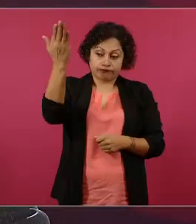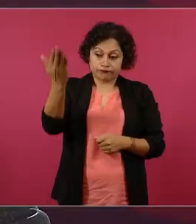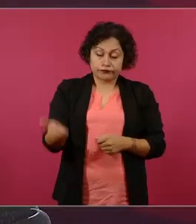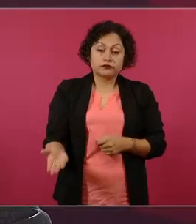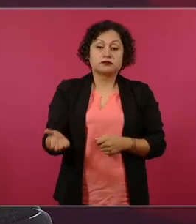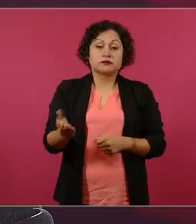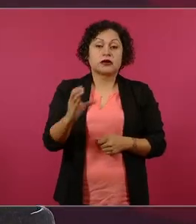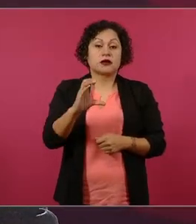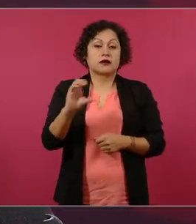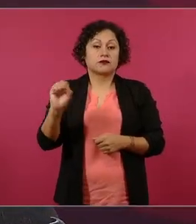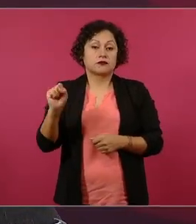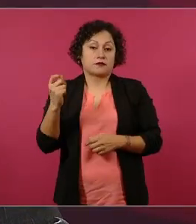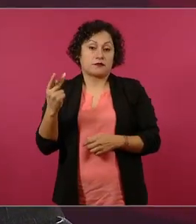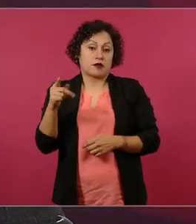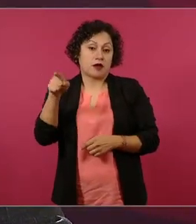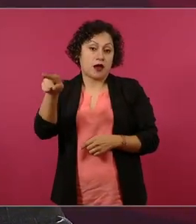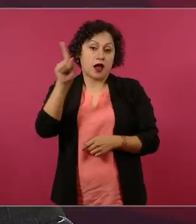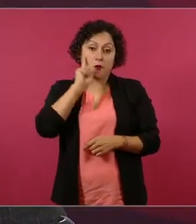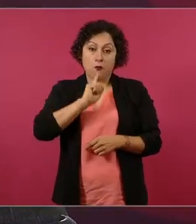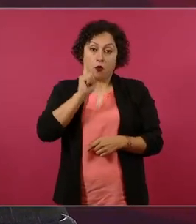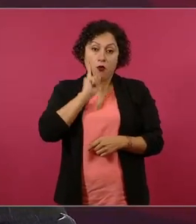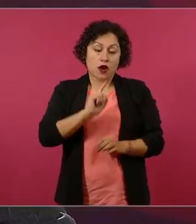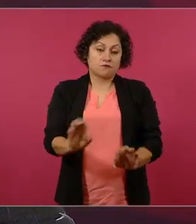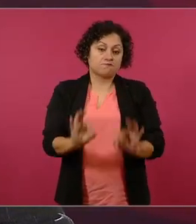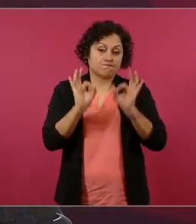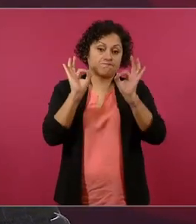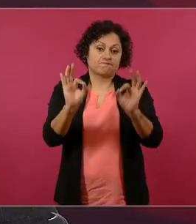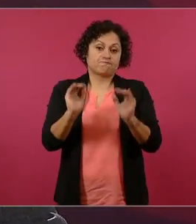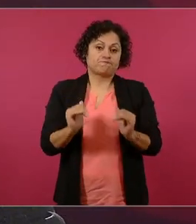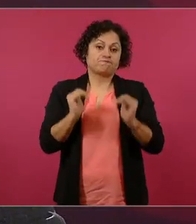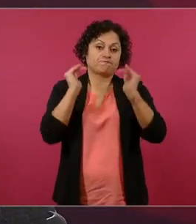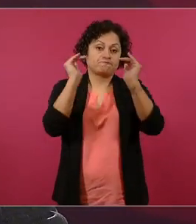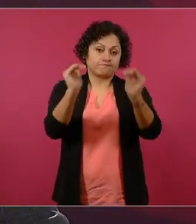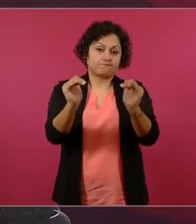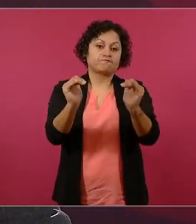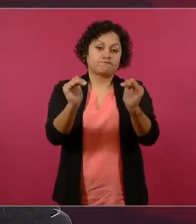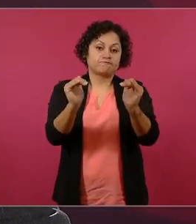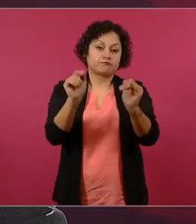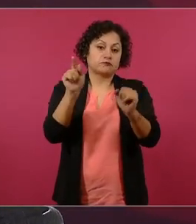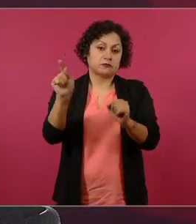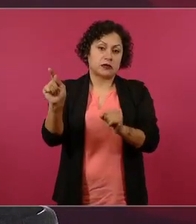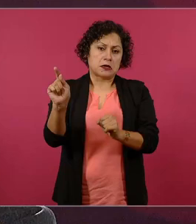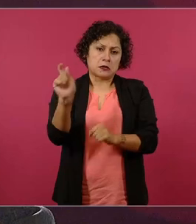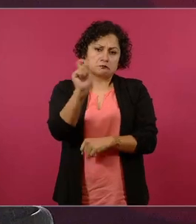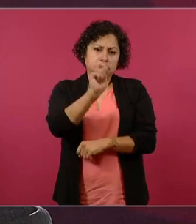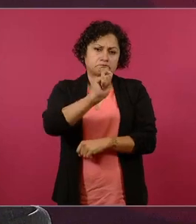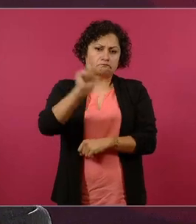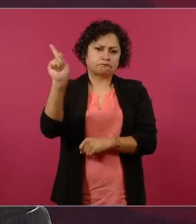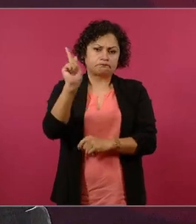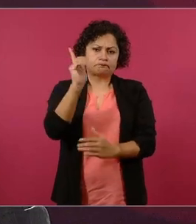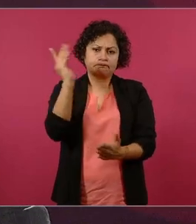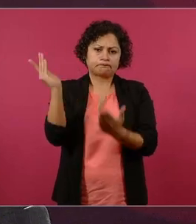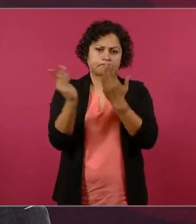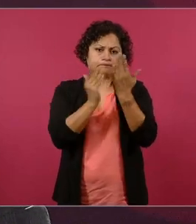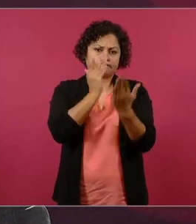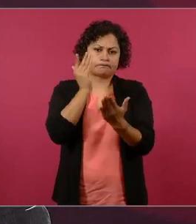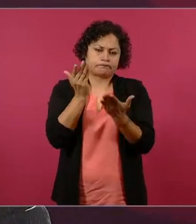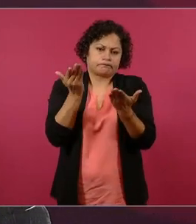preparada de el máximo nivel académico